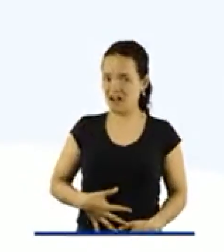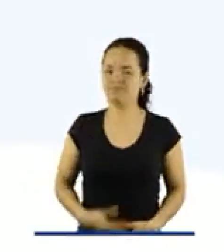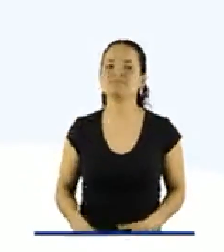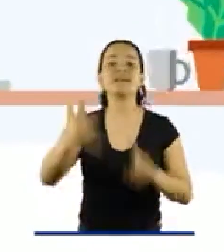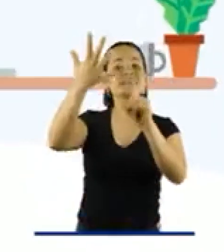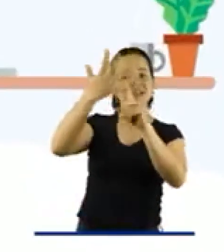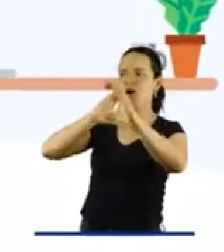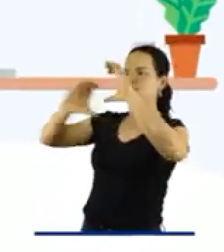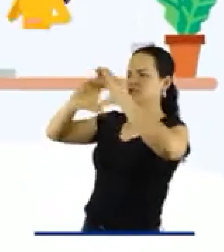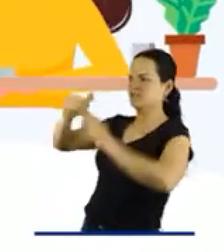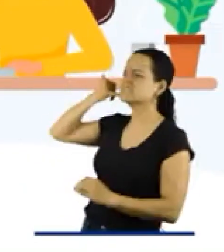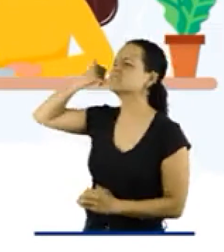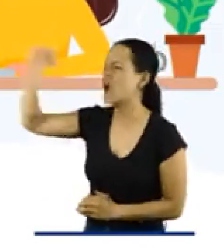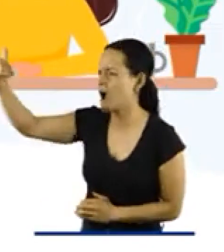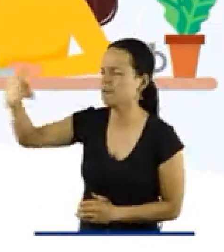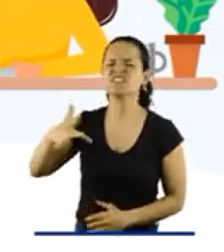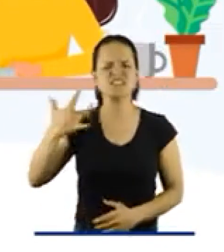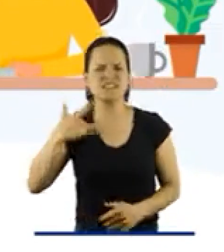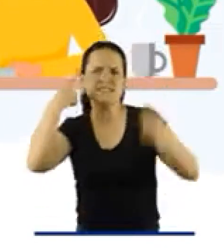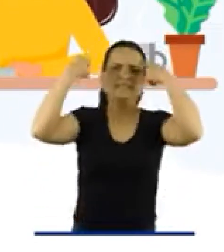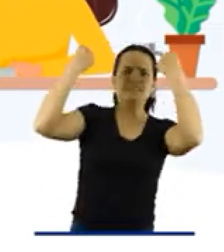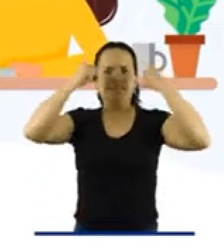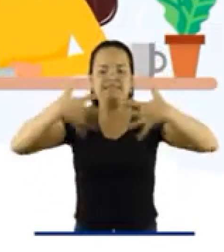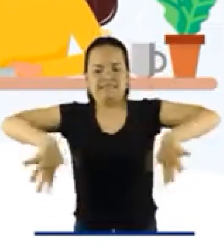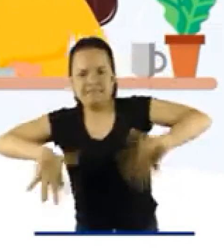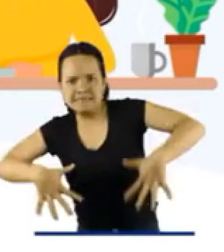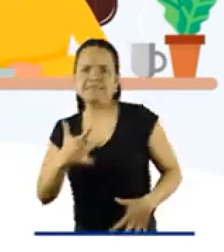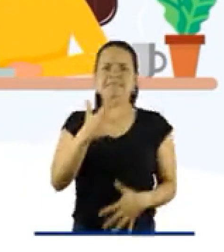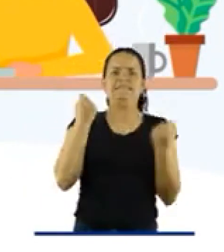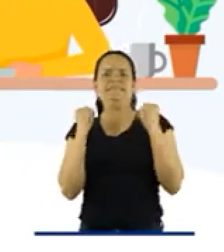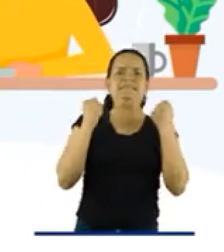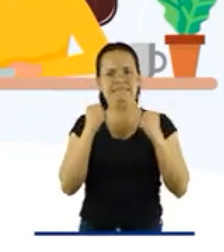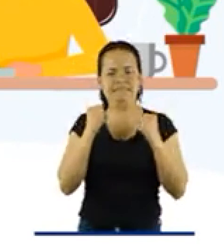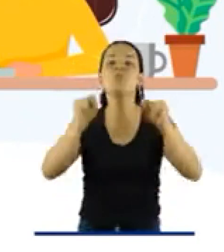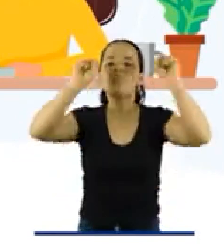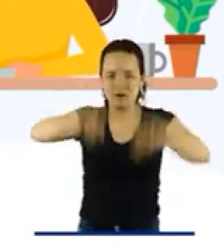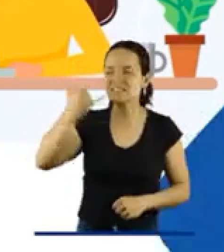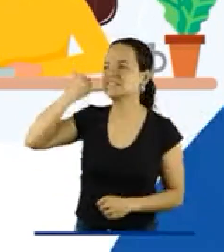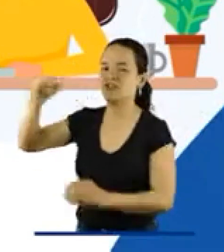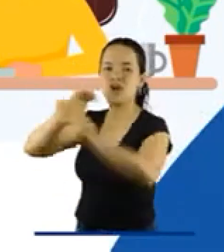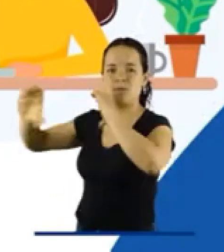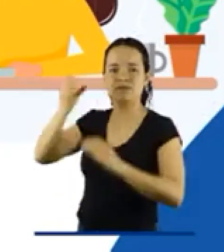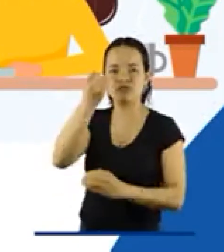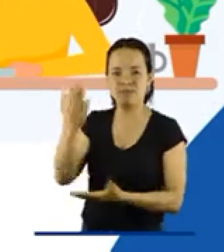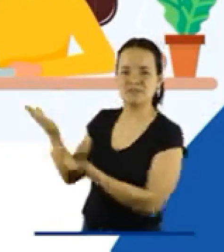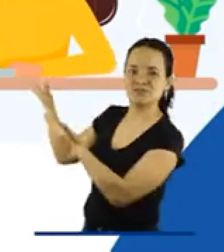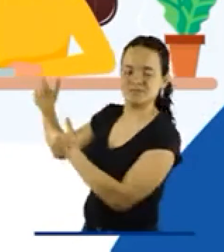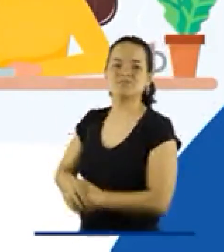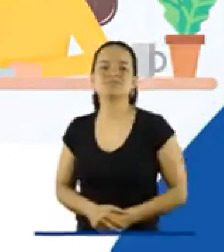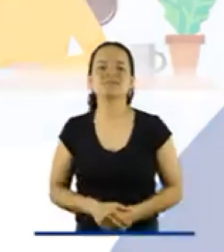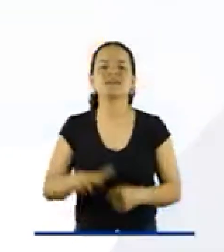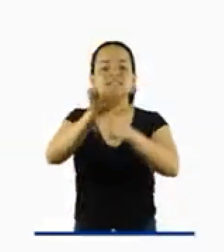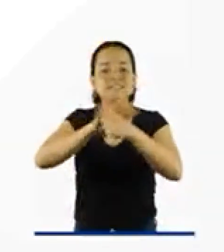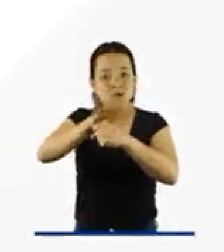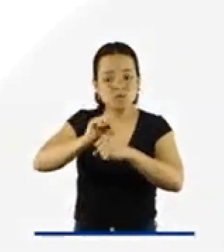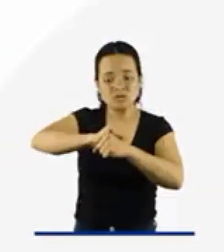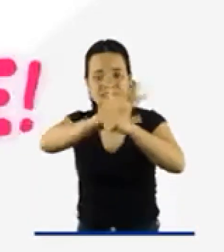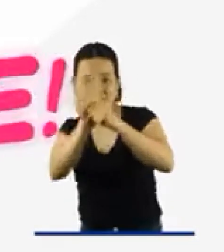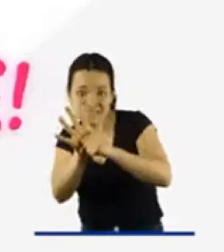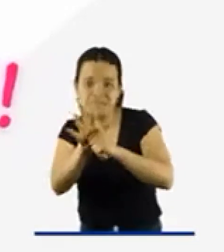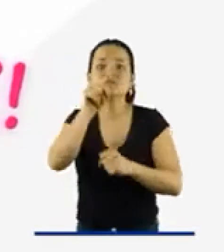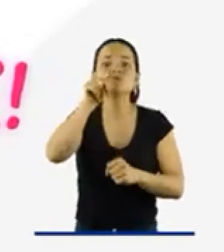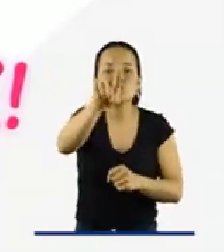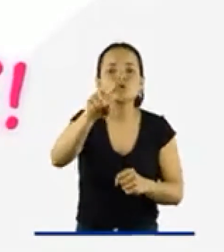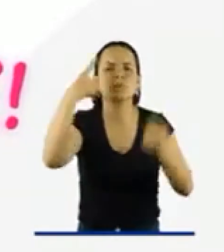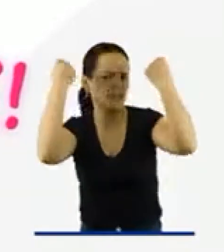nuestra línea amiga. Si sientes temor, ansiedad o estrés, llámanos al 01800 518 4328. Ante el